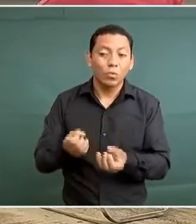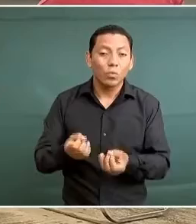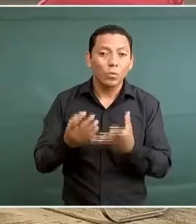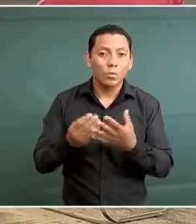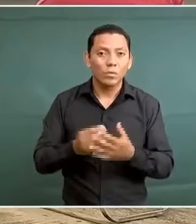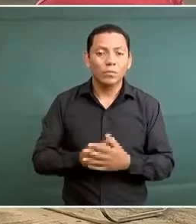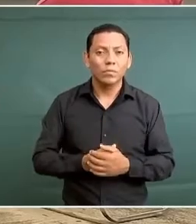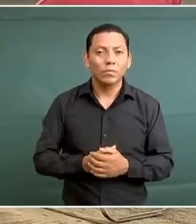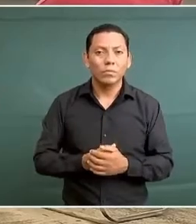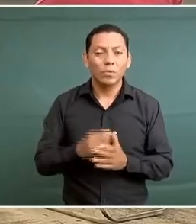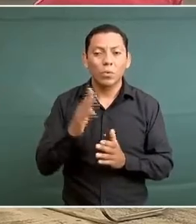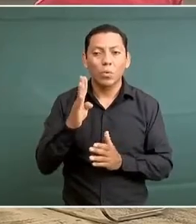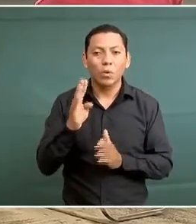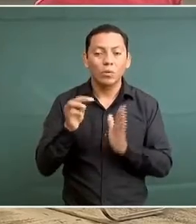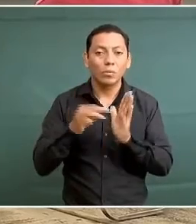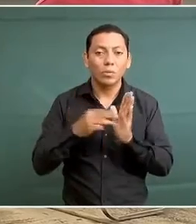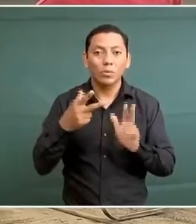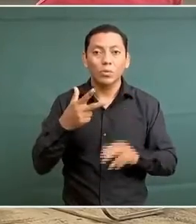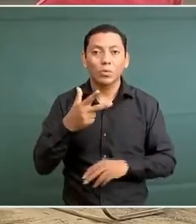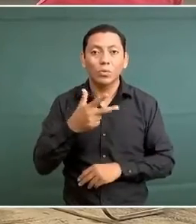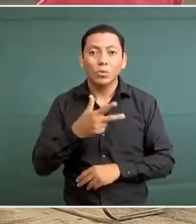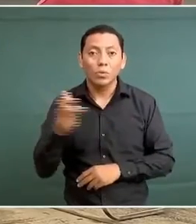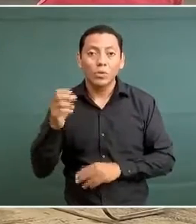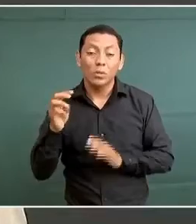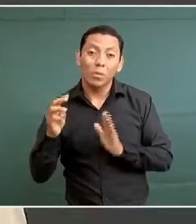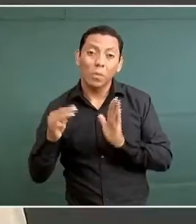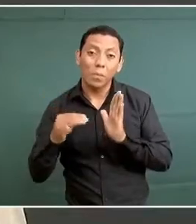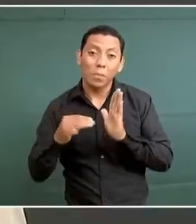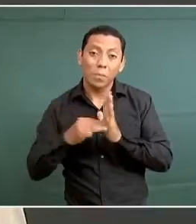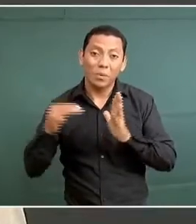cuatro mil ochocientos millones de pesos